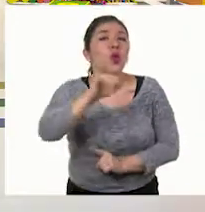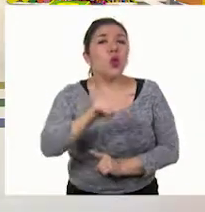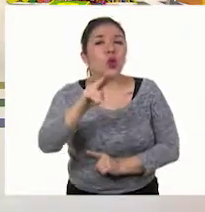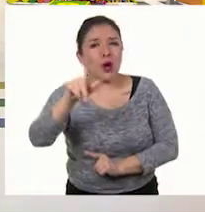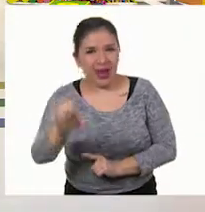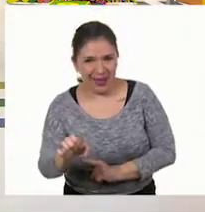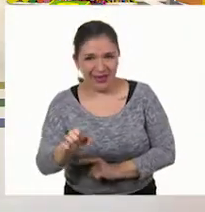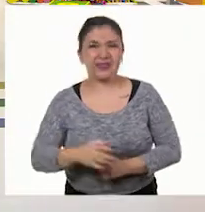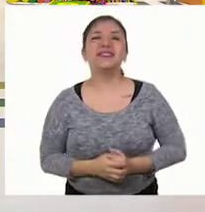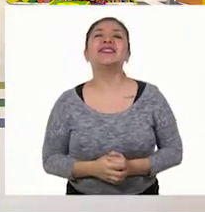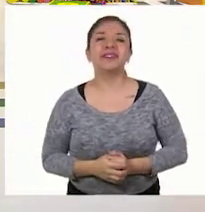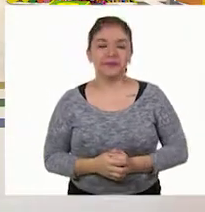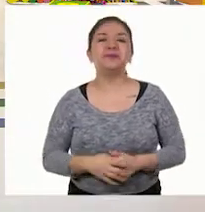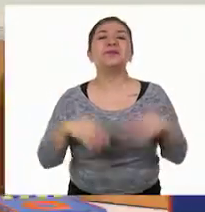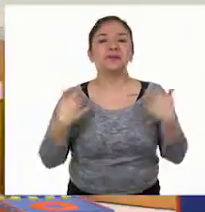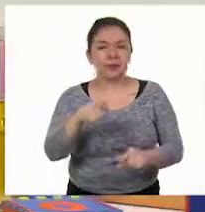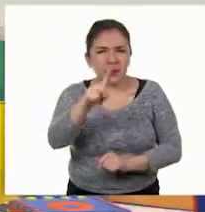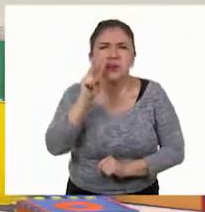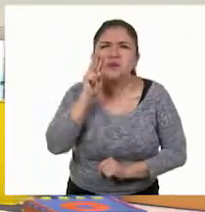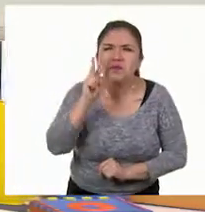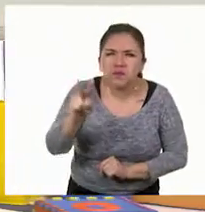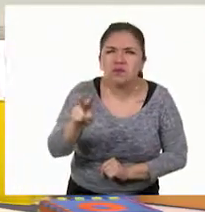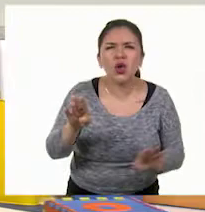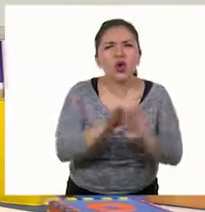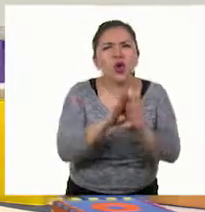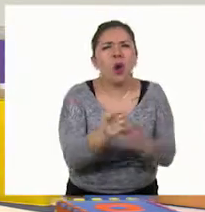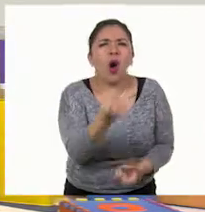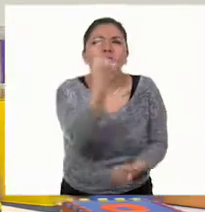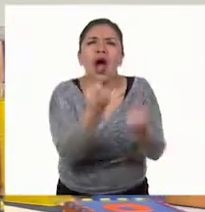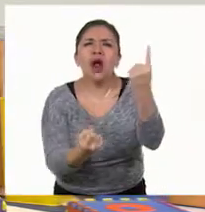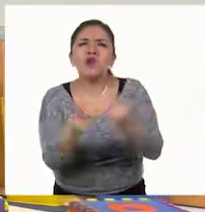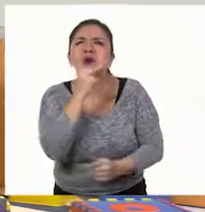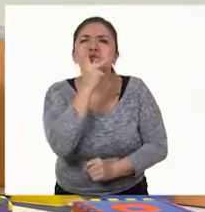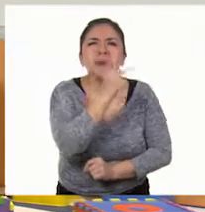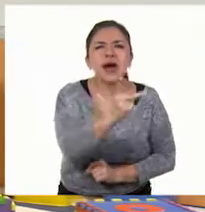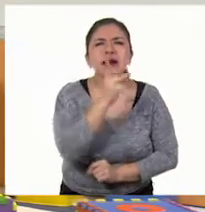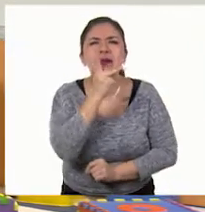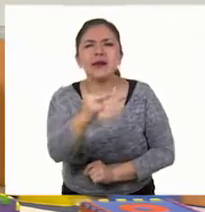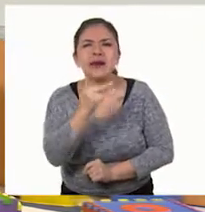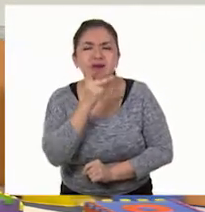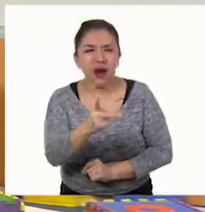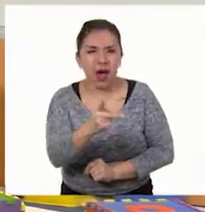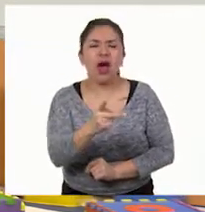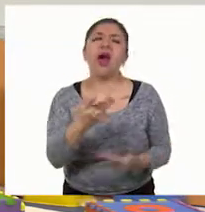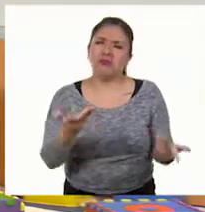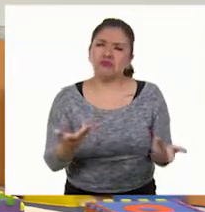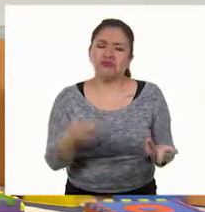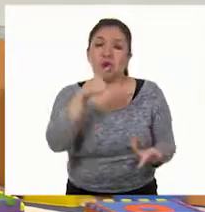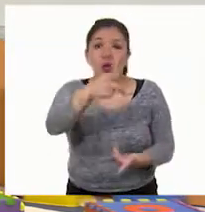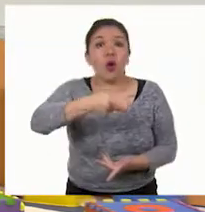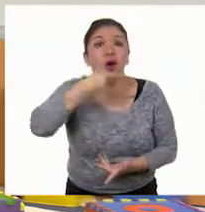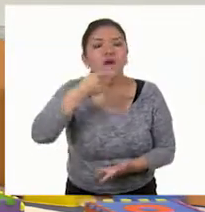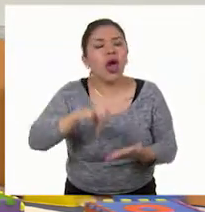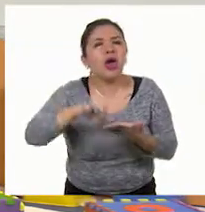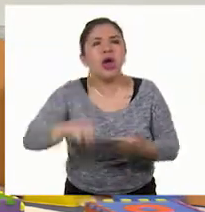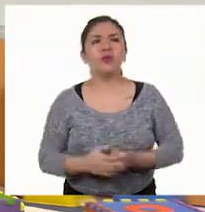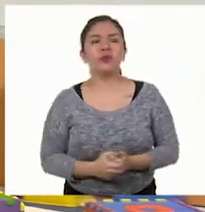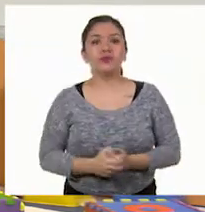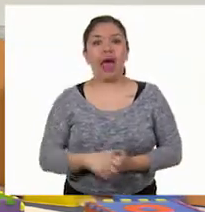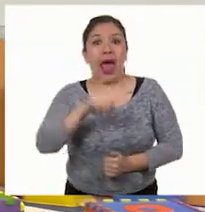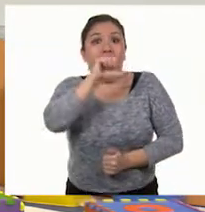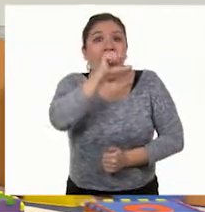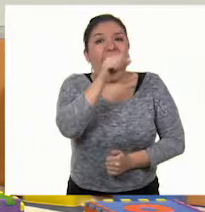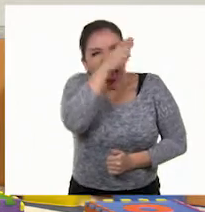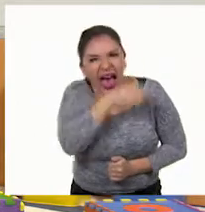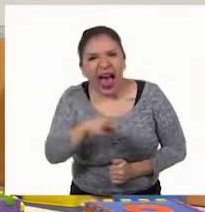Ok. ¿Te fijaste que en algunas palabras, Mariana, tú dijiste, por ejemplo,